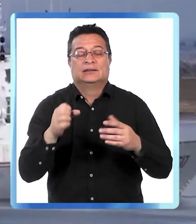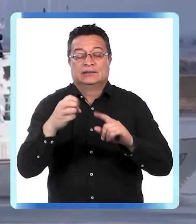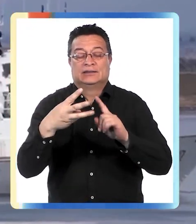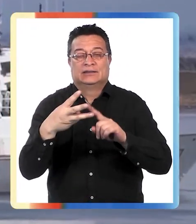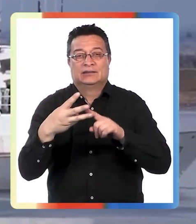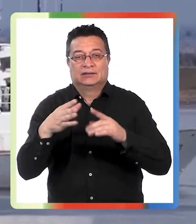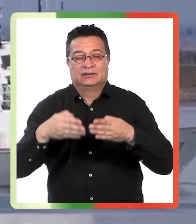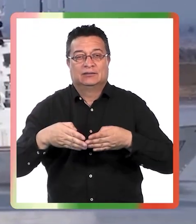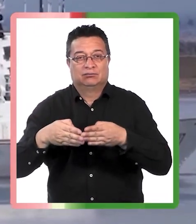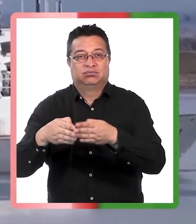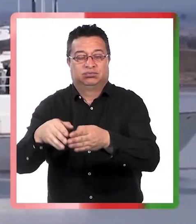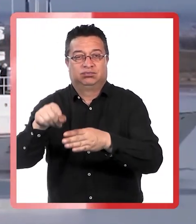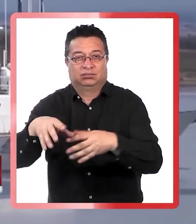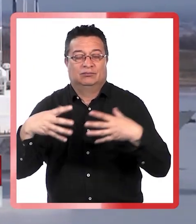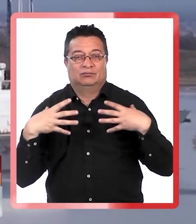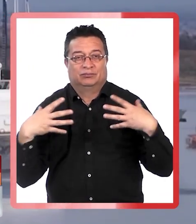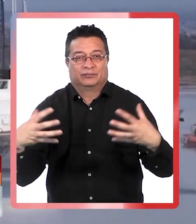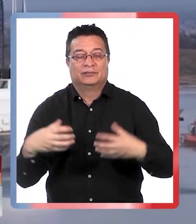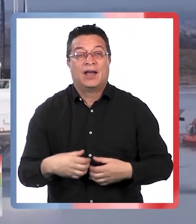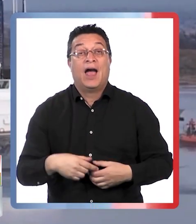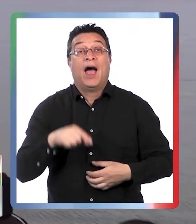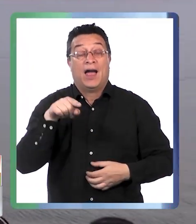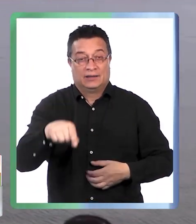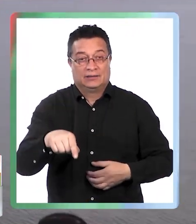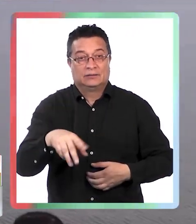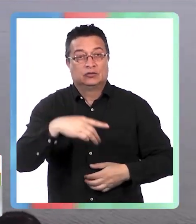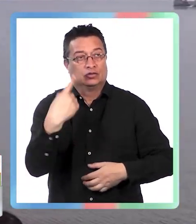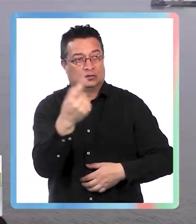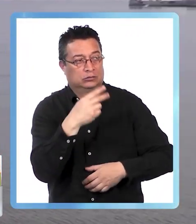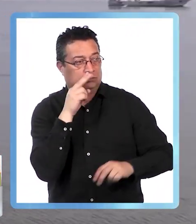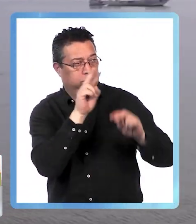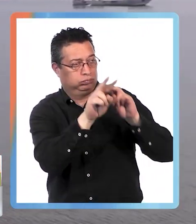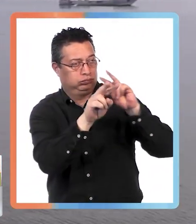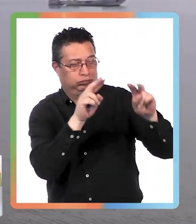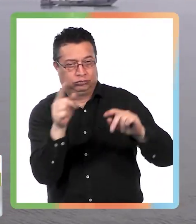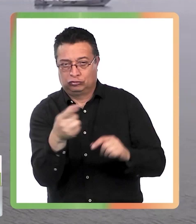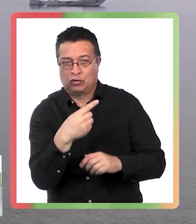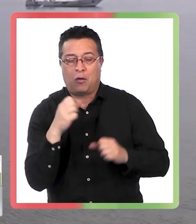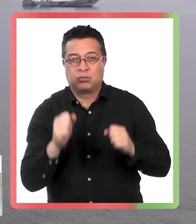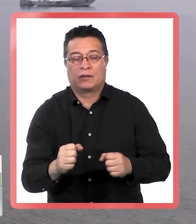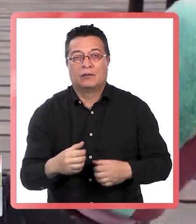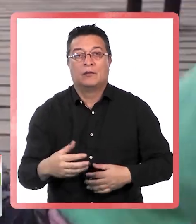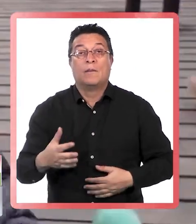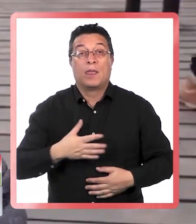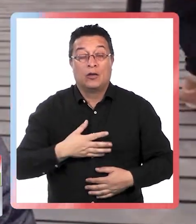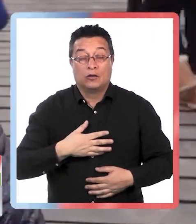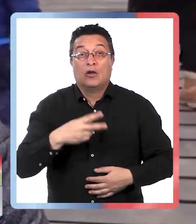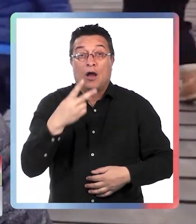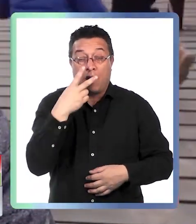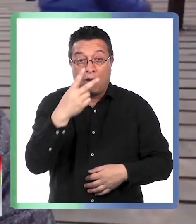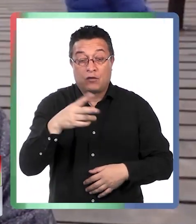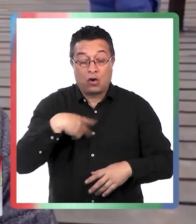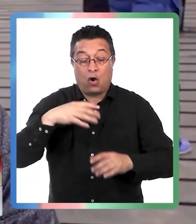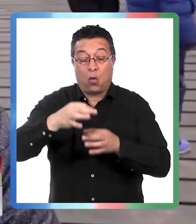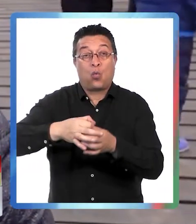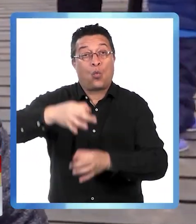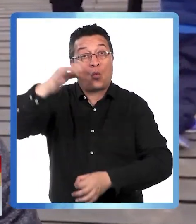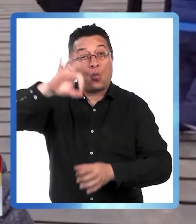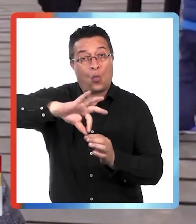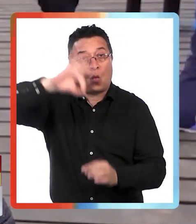naval. Una actividad que los mismos natalinos pudieron ver. Yo vi que lo subió con una cuenda.